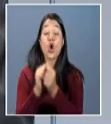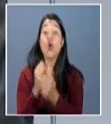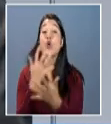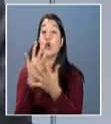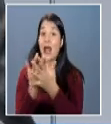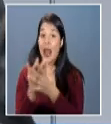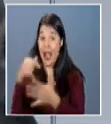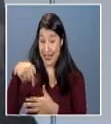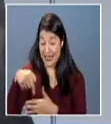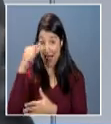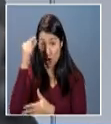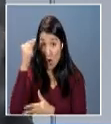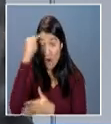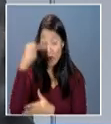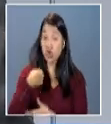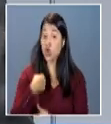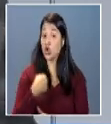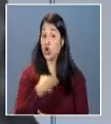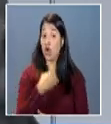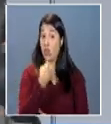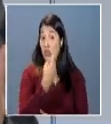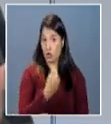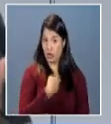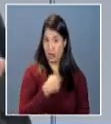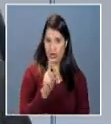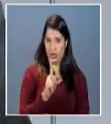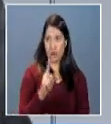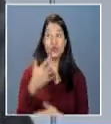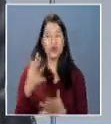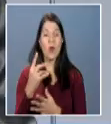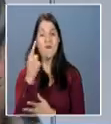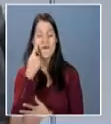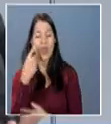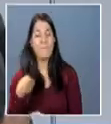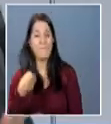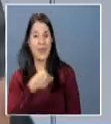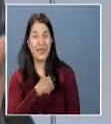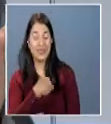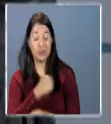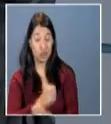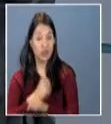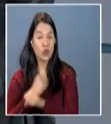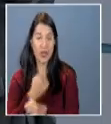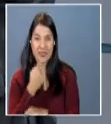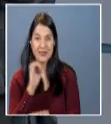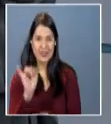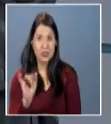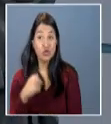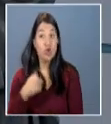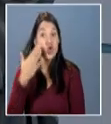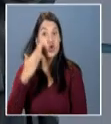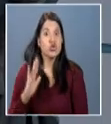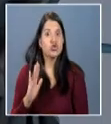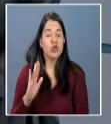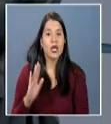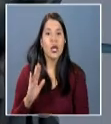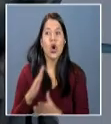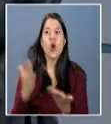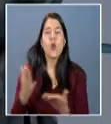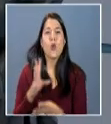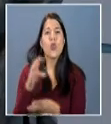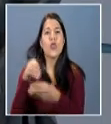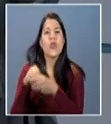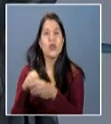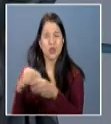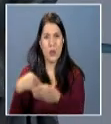no lo digo yo, lo dice hasta el propio ministro de Seguridad, y yo no sé cómo hace él para estar en el Consejo de Gobierno cuando él tiene una posición tan contrapuesta con la ministra de